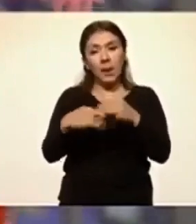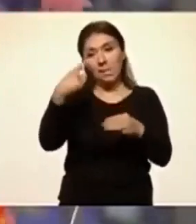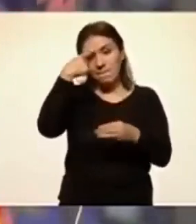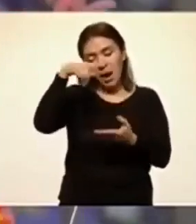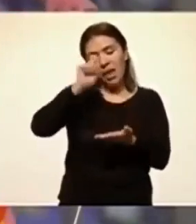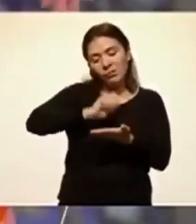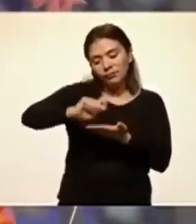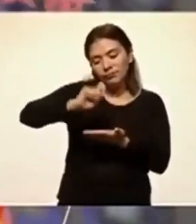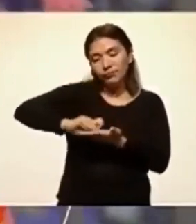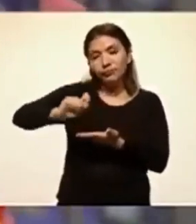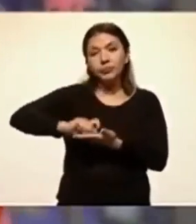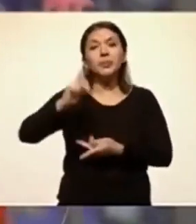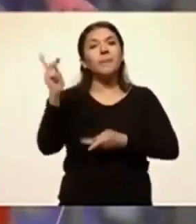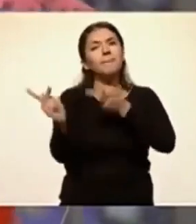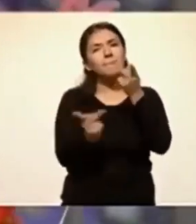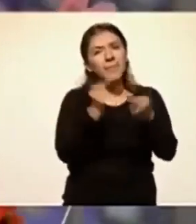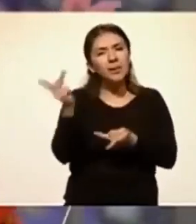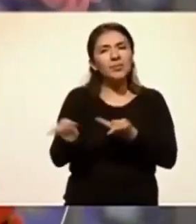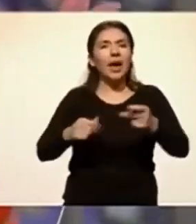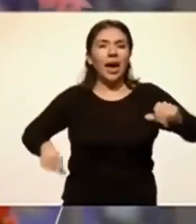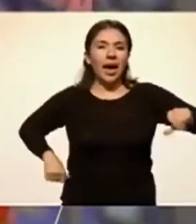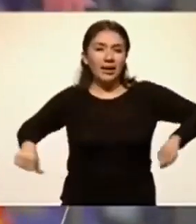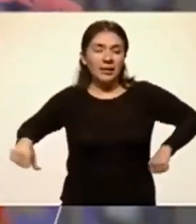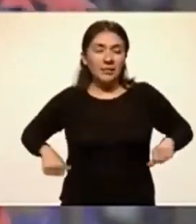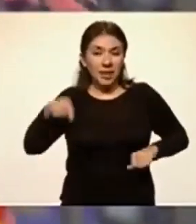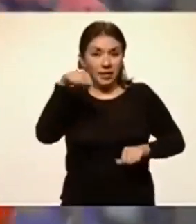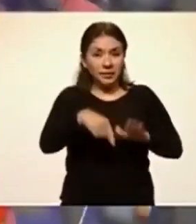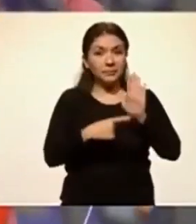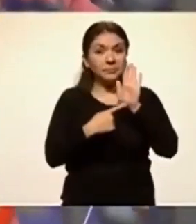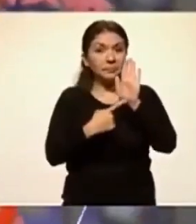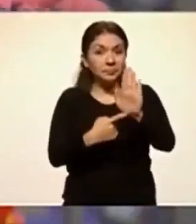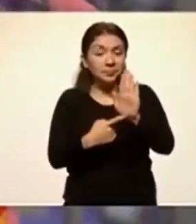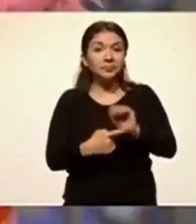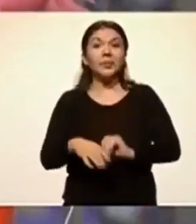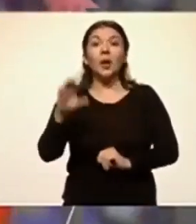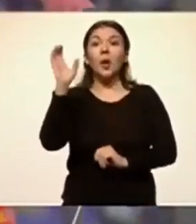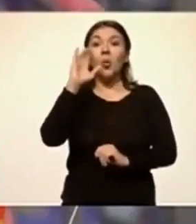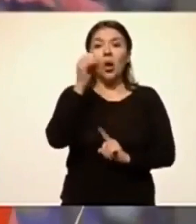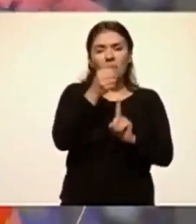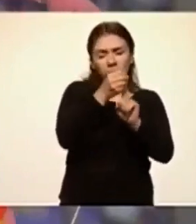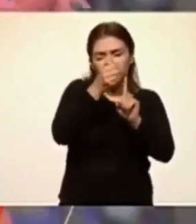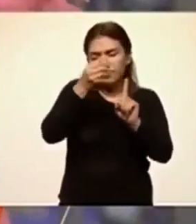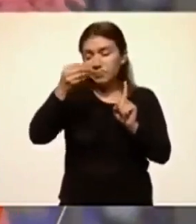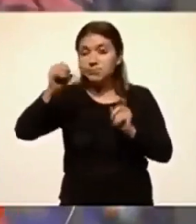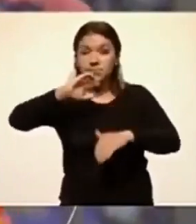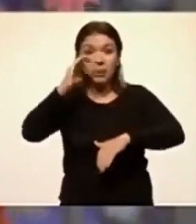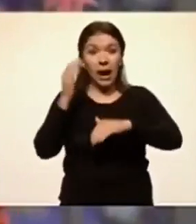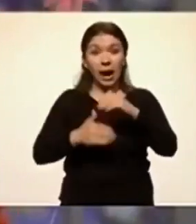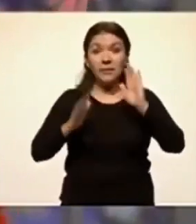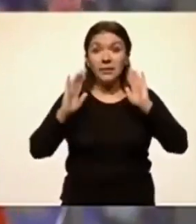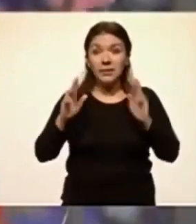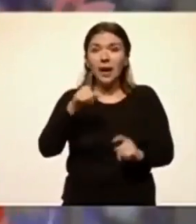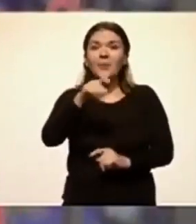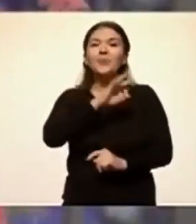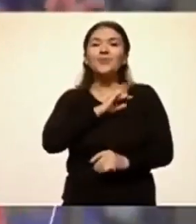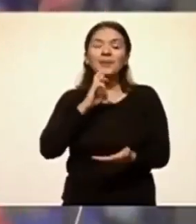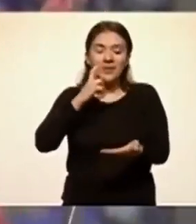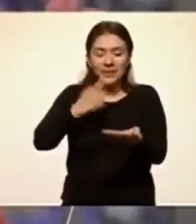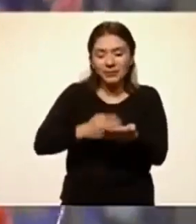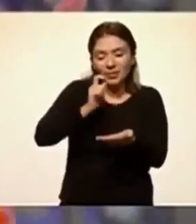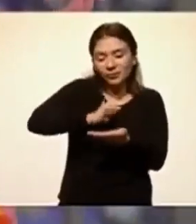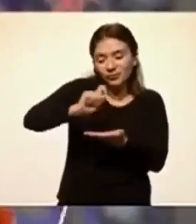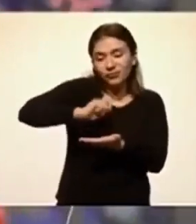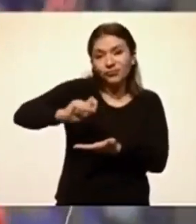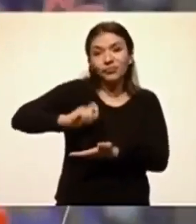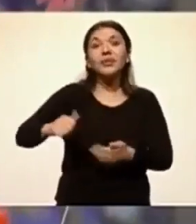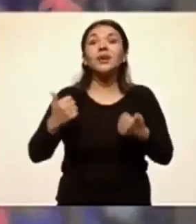para anotar las preguntas y actividades que se te piden, para que cuando acabe el programa puedas